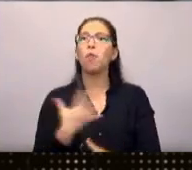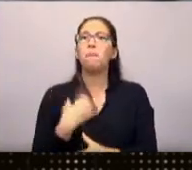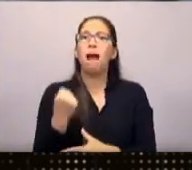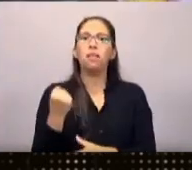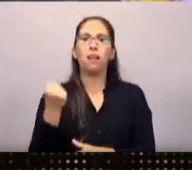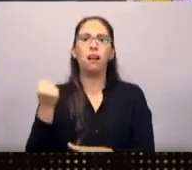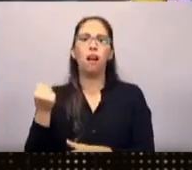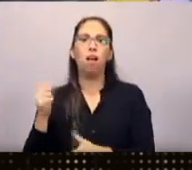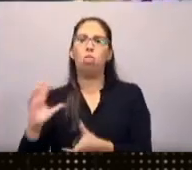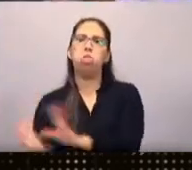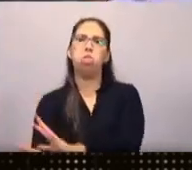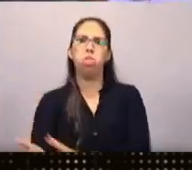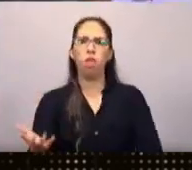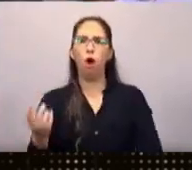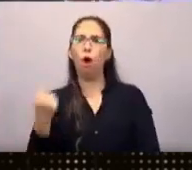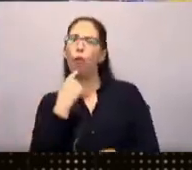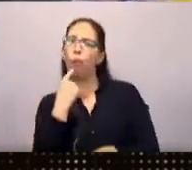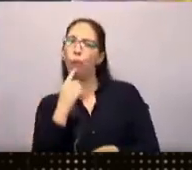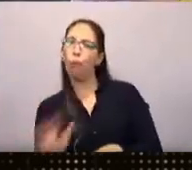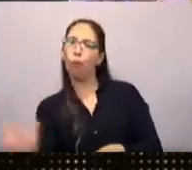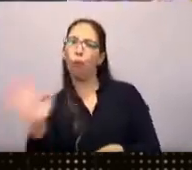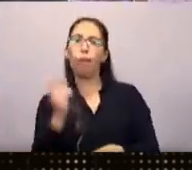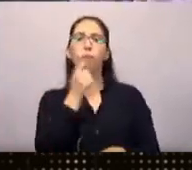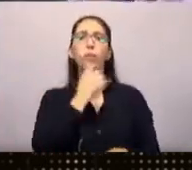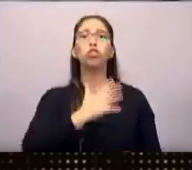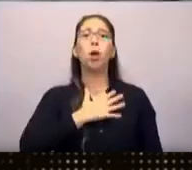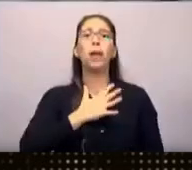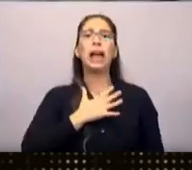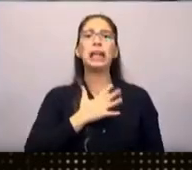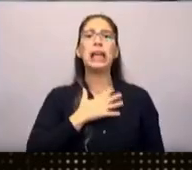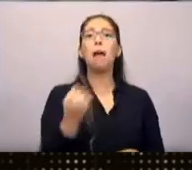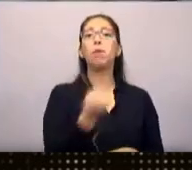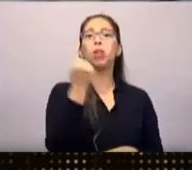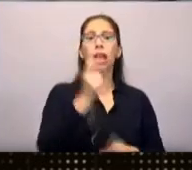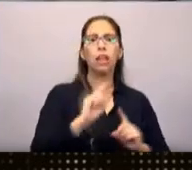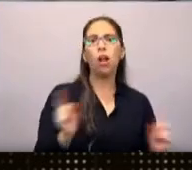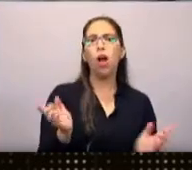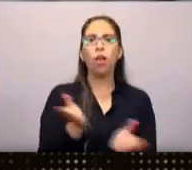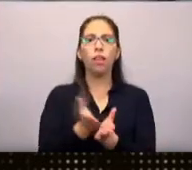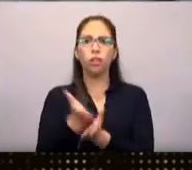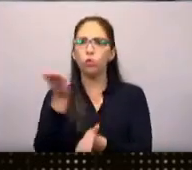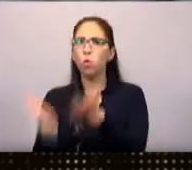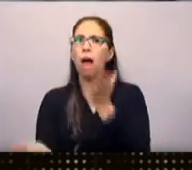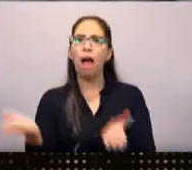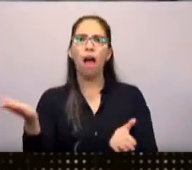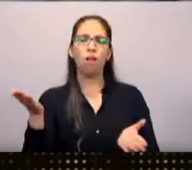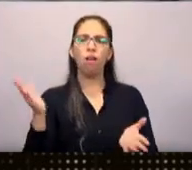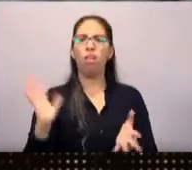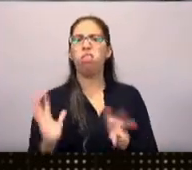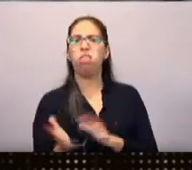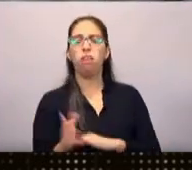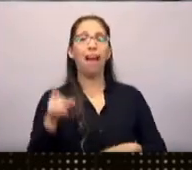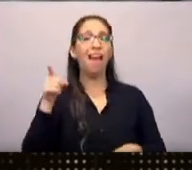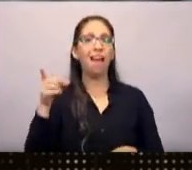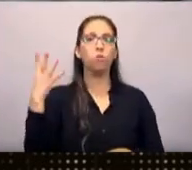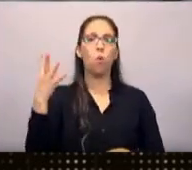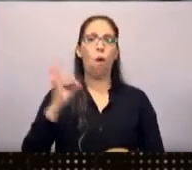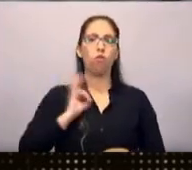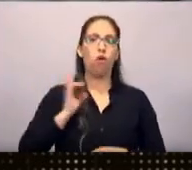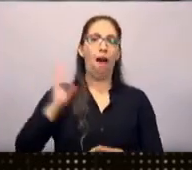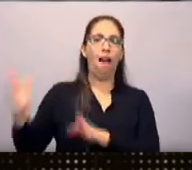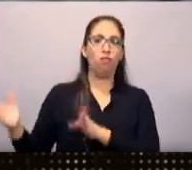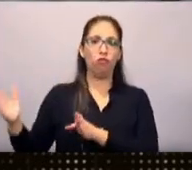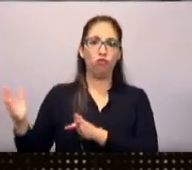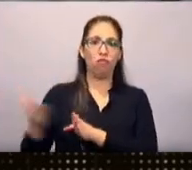donde se puso en cuestión el tema de la soberanía de los Derechos Humanos esos eran los cu años que nos